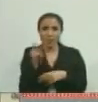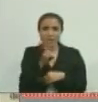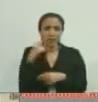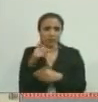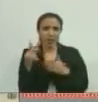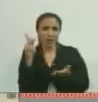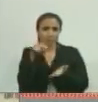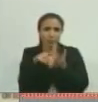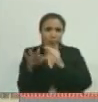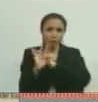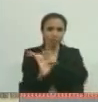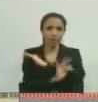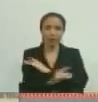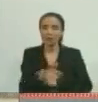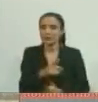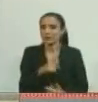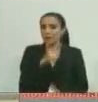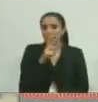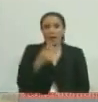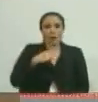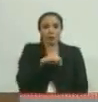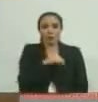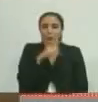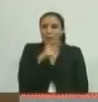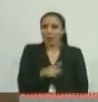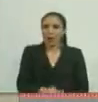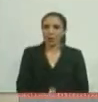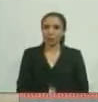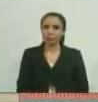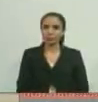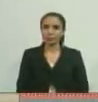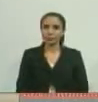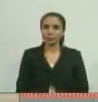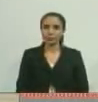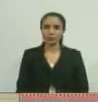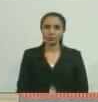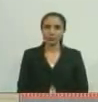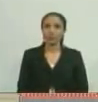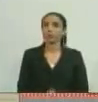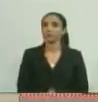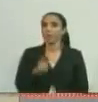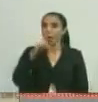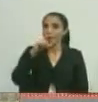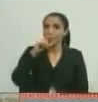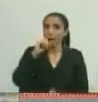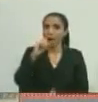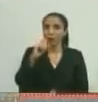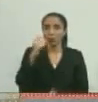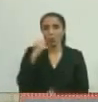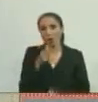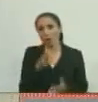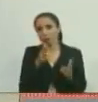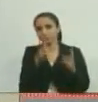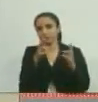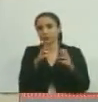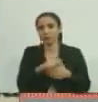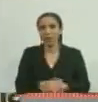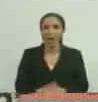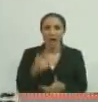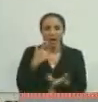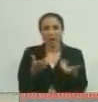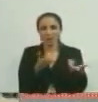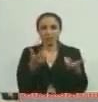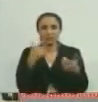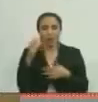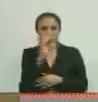frontera. Qué malo somos nosotros, ¿vale? El periódico, Maduro dispara la tensión con Colombia y